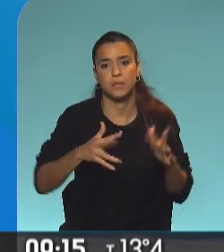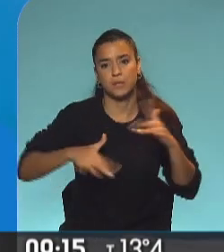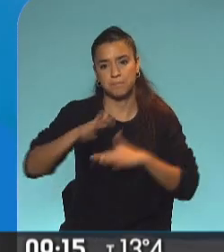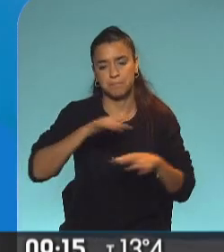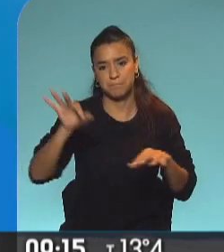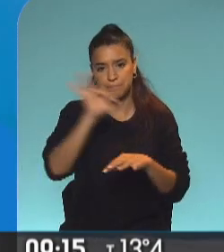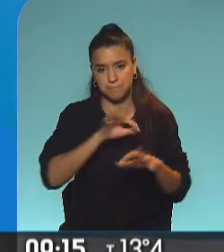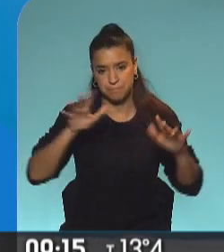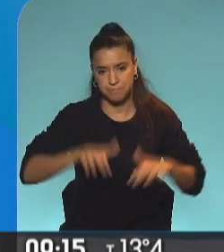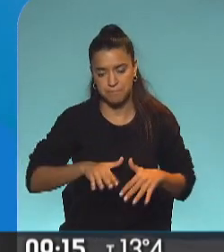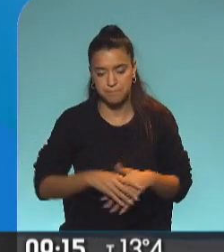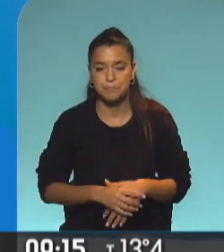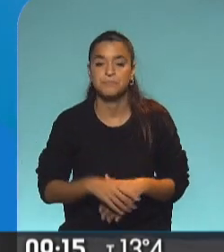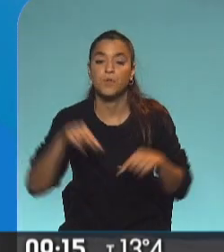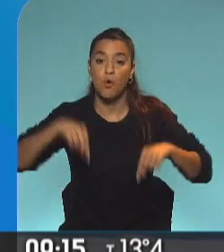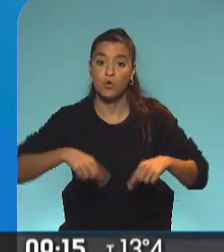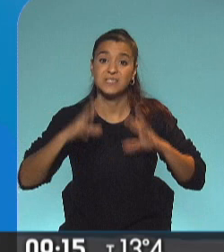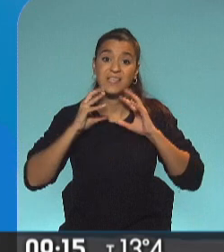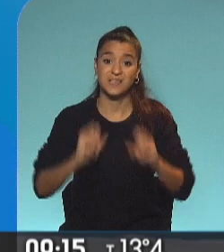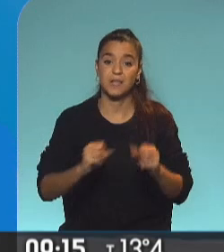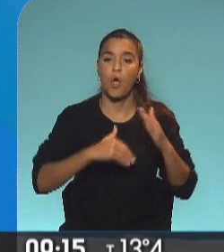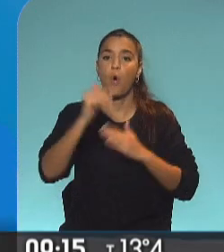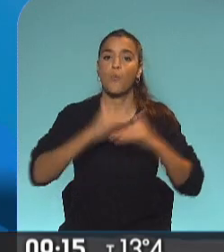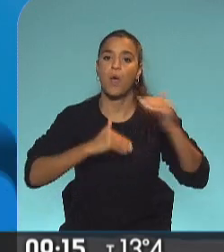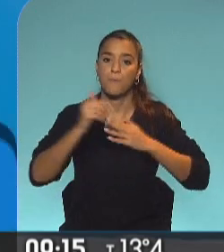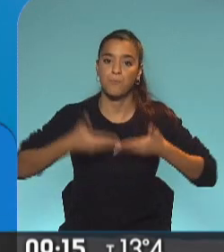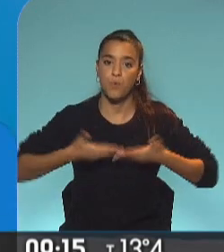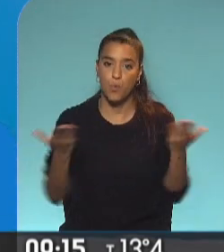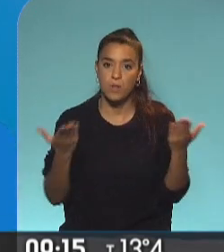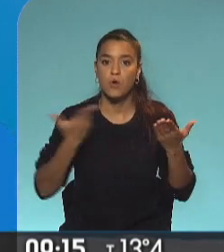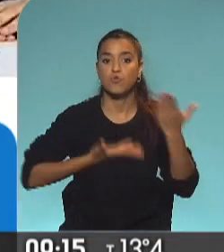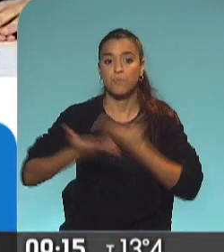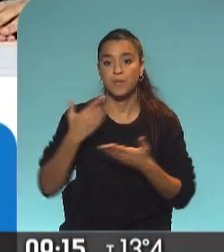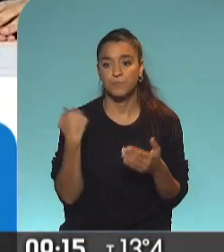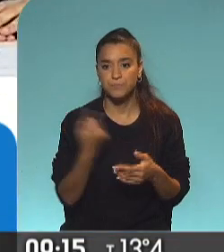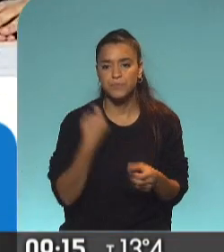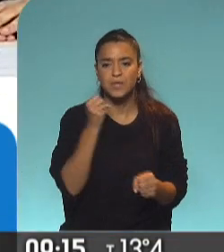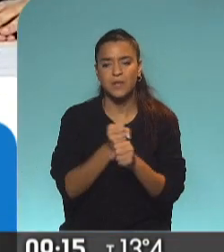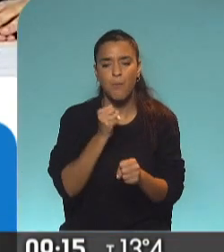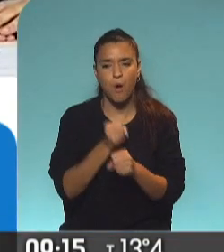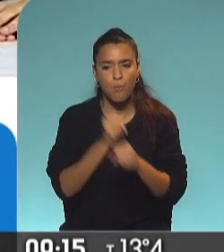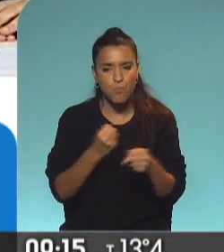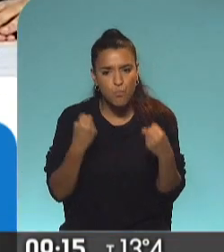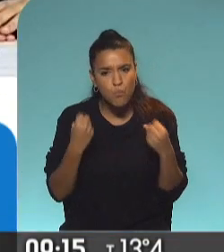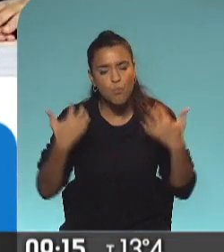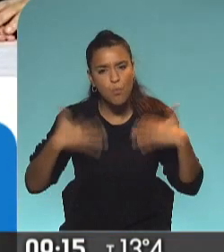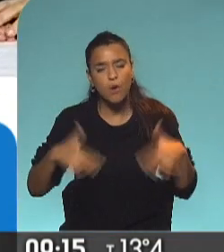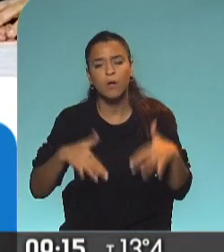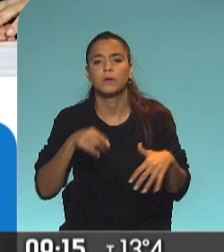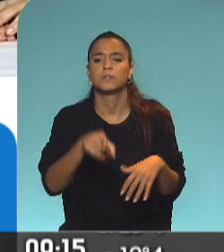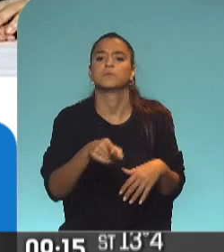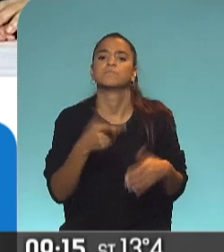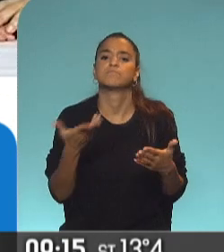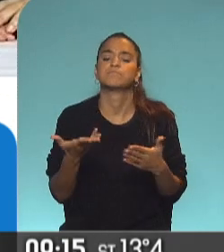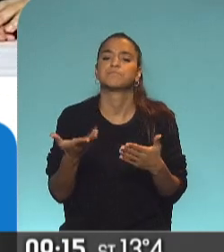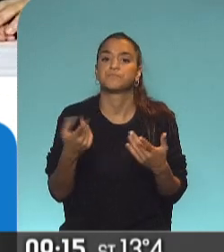transmisión. En el día de hoy, desde la Secretaría de Obras Públicas, van a compartir con nosotros el trabajo inmenso que se ha realizado en esto que